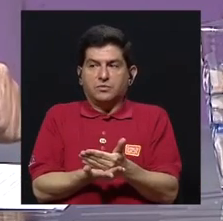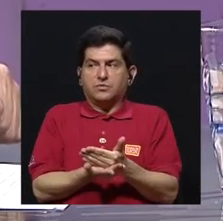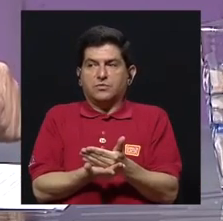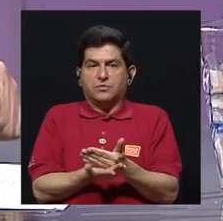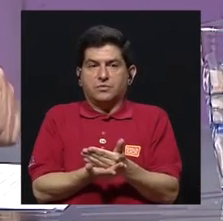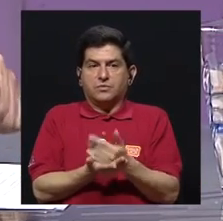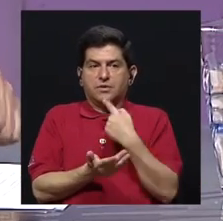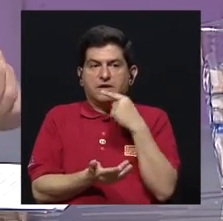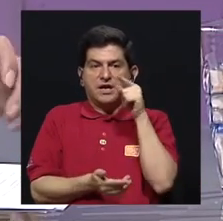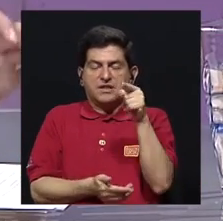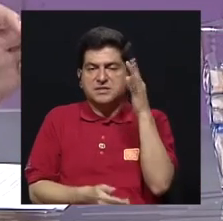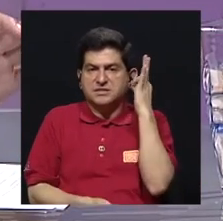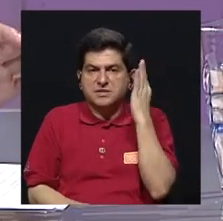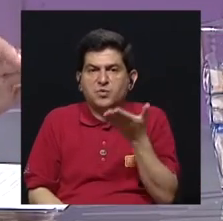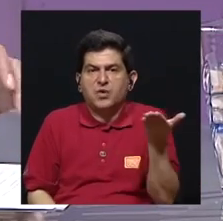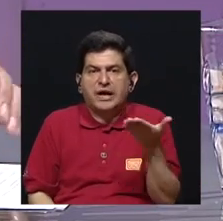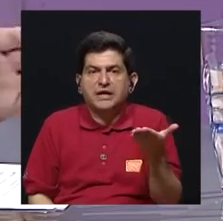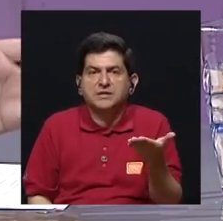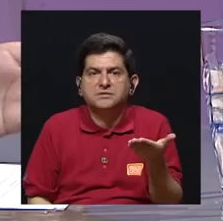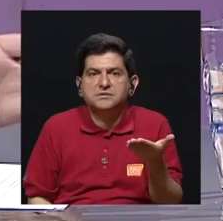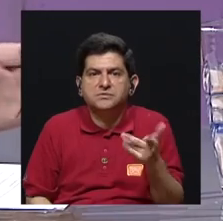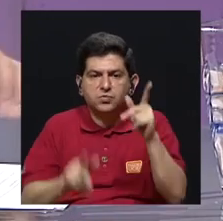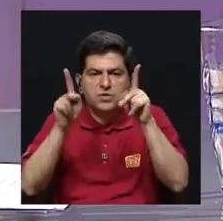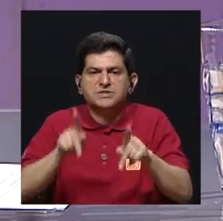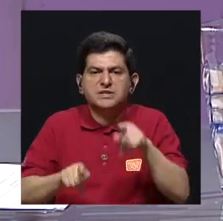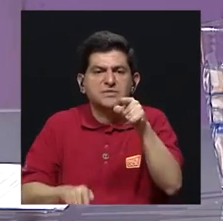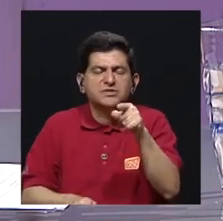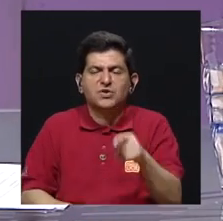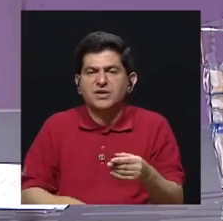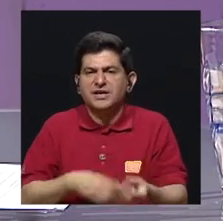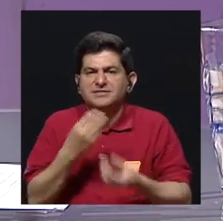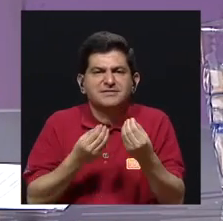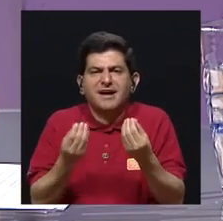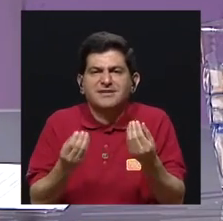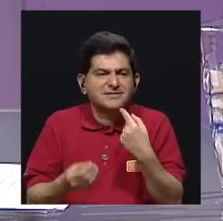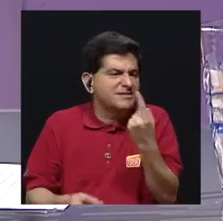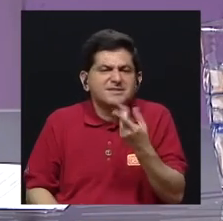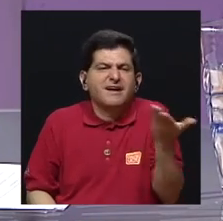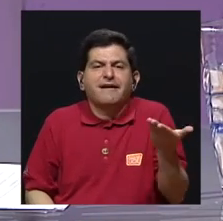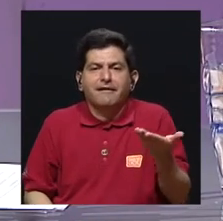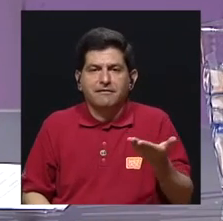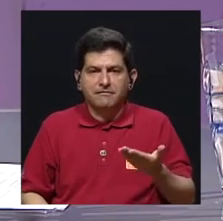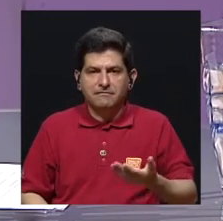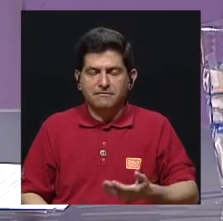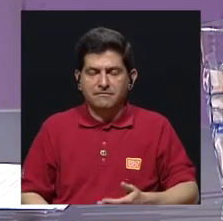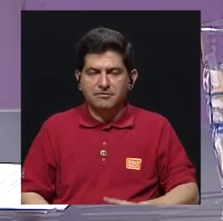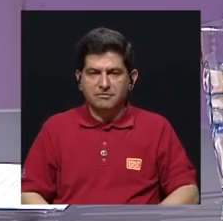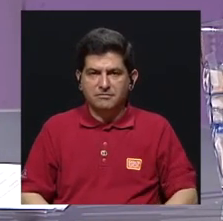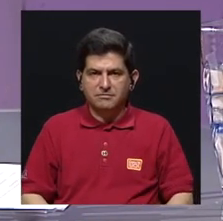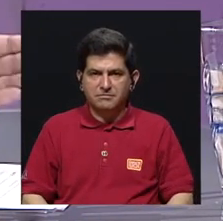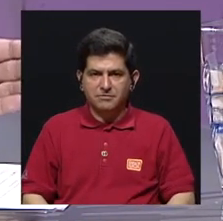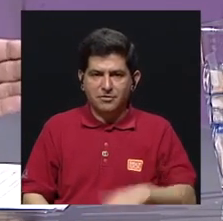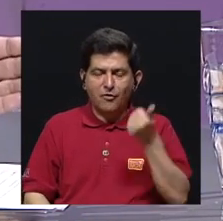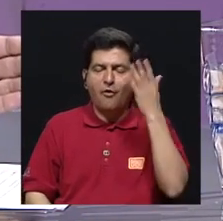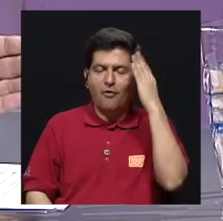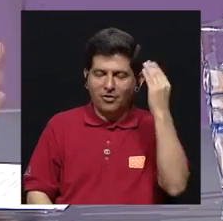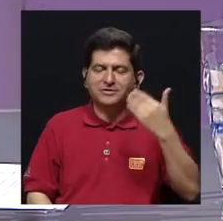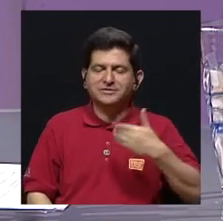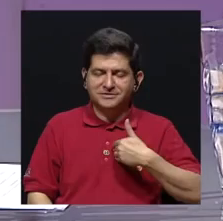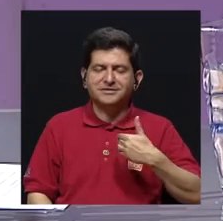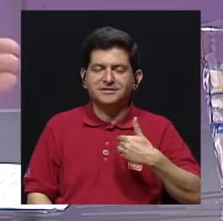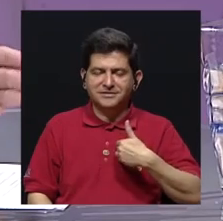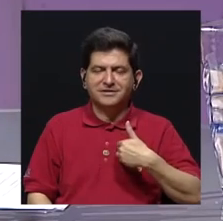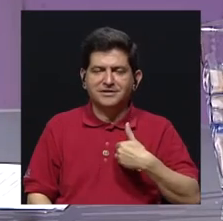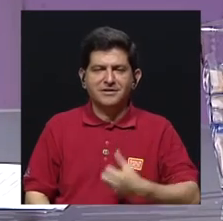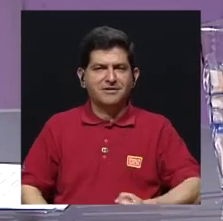me están hablando estas muchachas, ¿verdad?, o esta gente que está acá. Y otra anécdota que tenemos, y fue